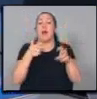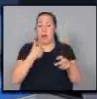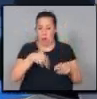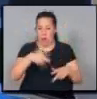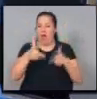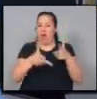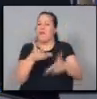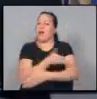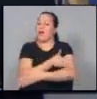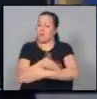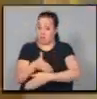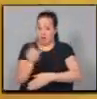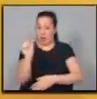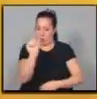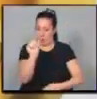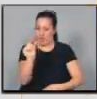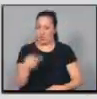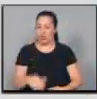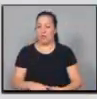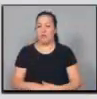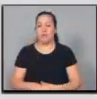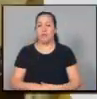rato.